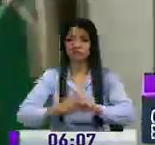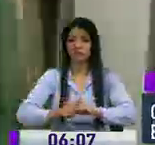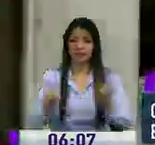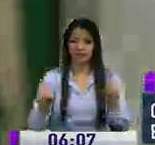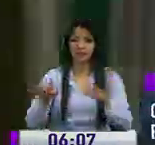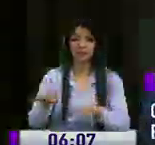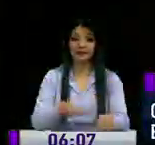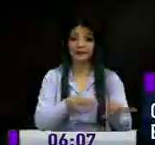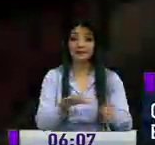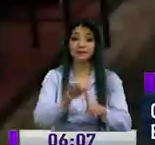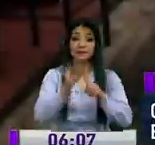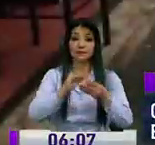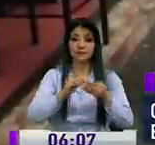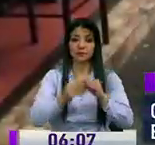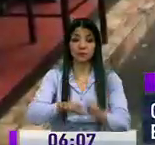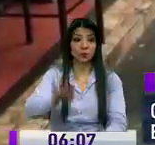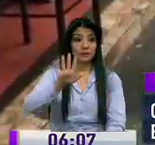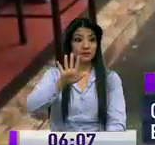5.